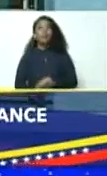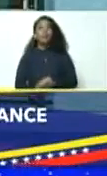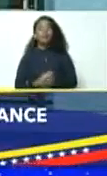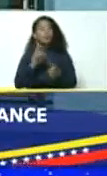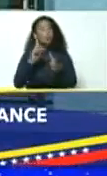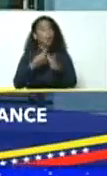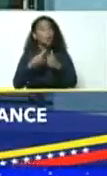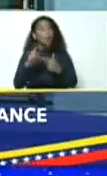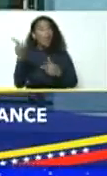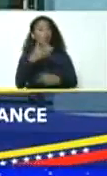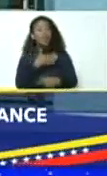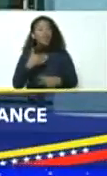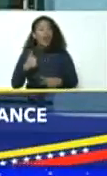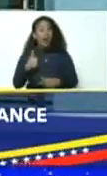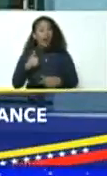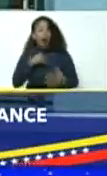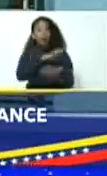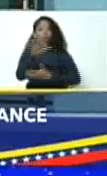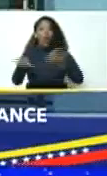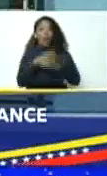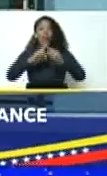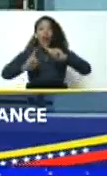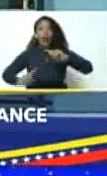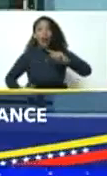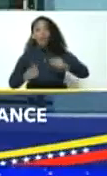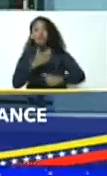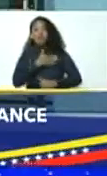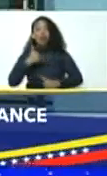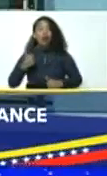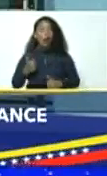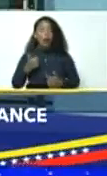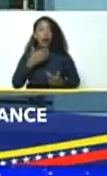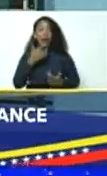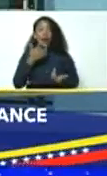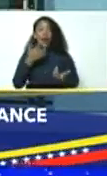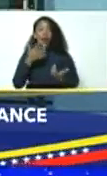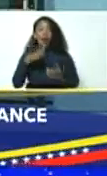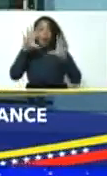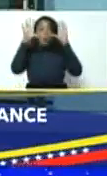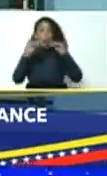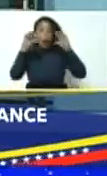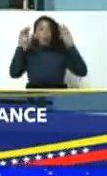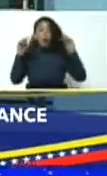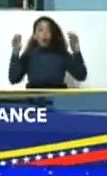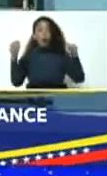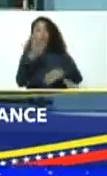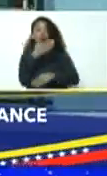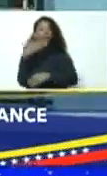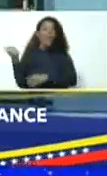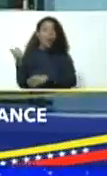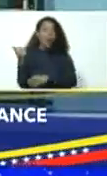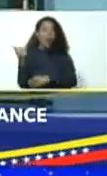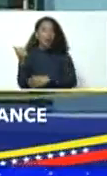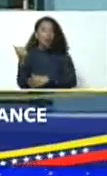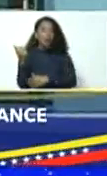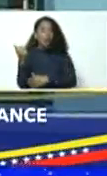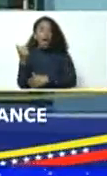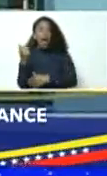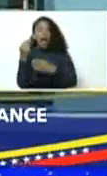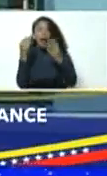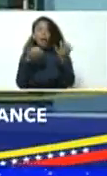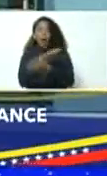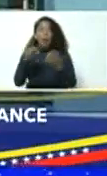Entonces prefieren la crisis energética, prefieren los apagones, prefieren la crisis económica,